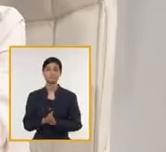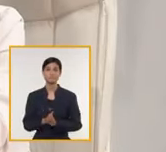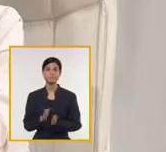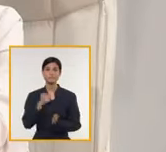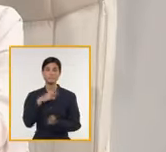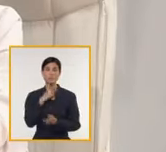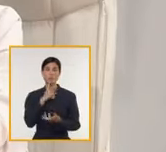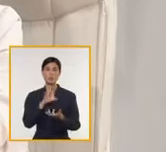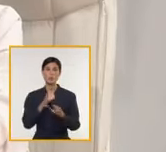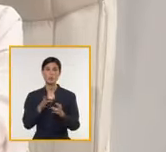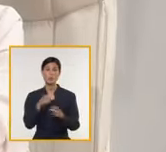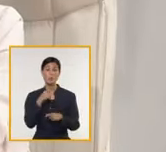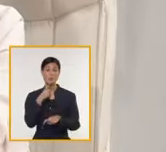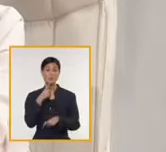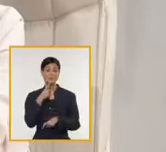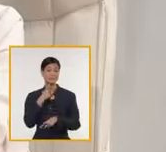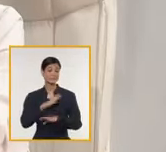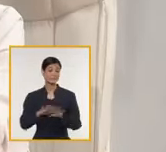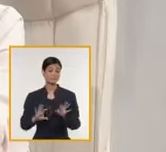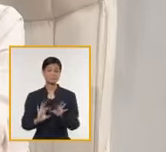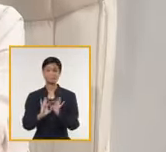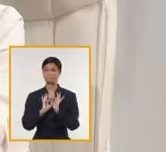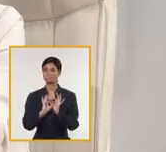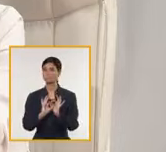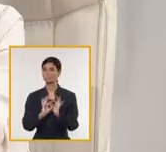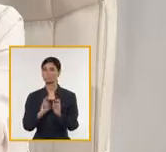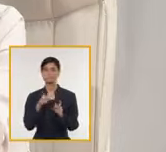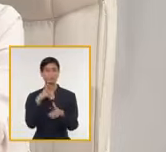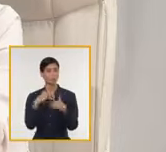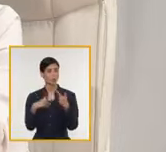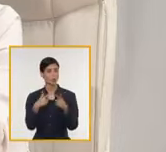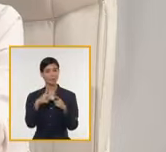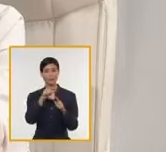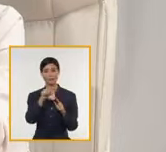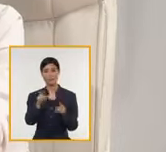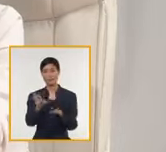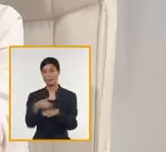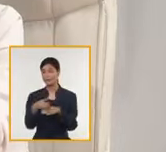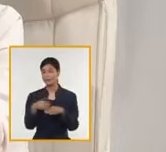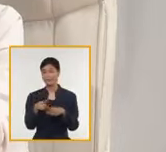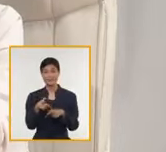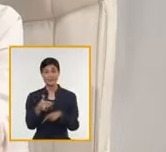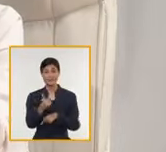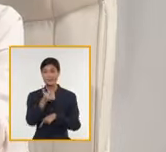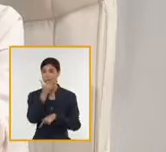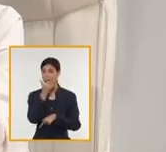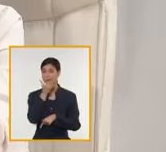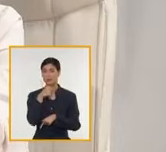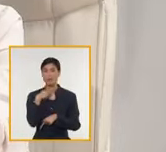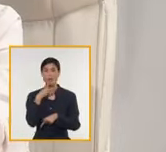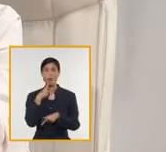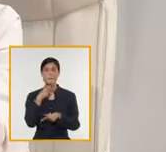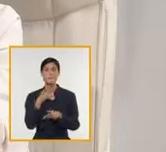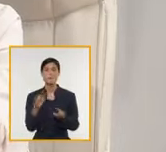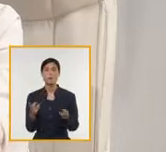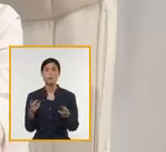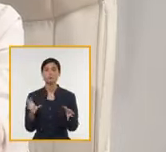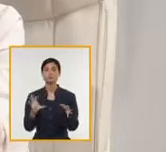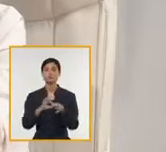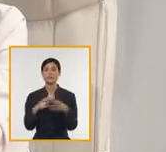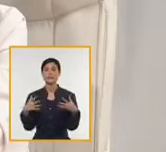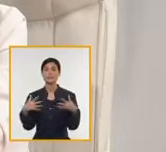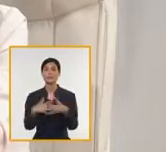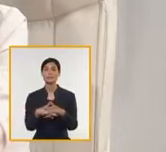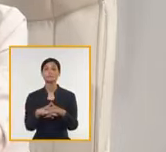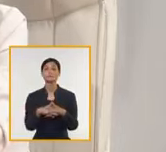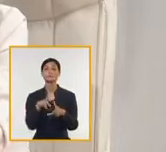un despliegue muy peligroso, despliegue además que viola diferentes tratados internacionales, el